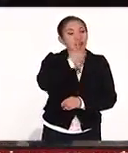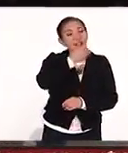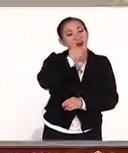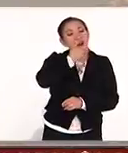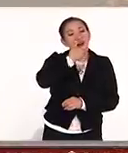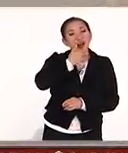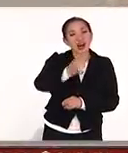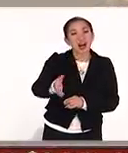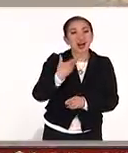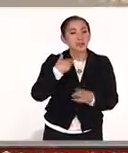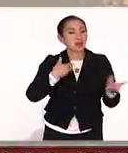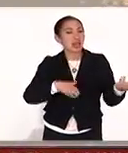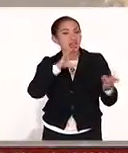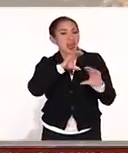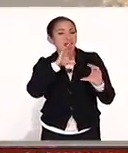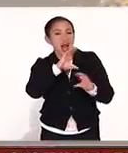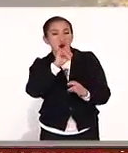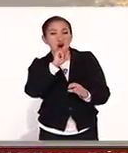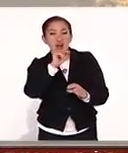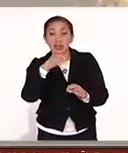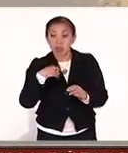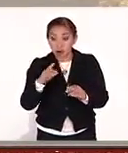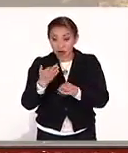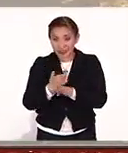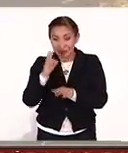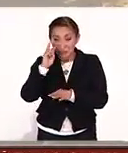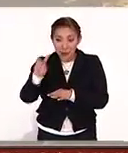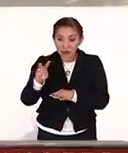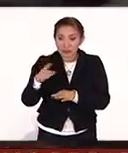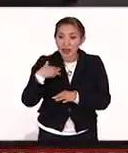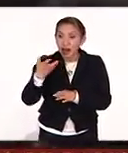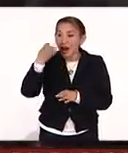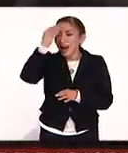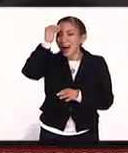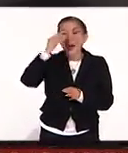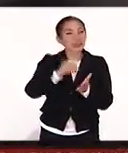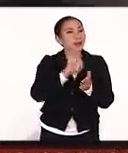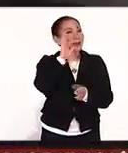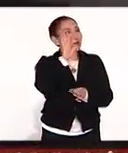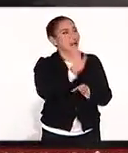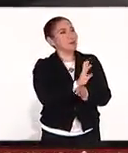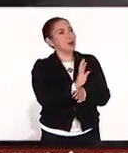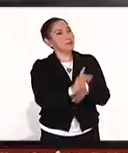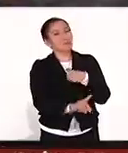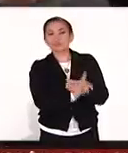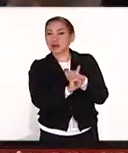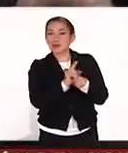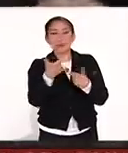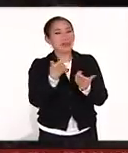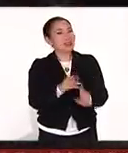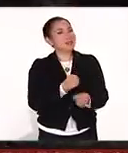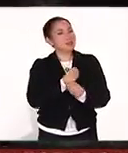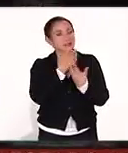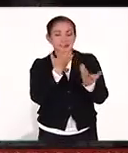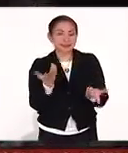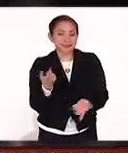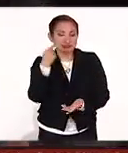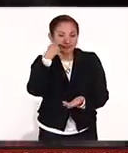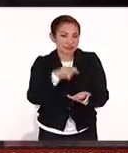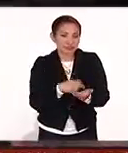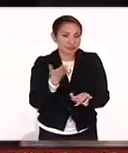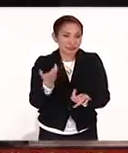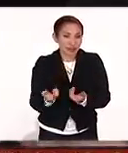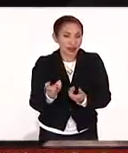difusión de los narcocorridos que no obstante las tragedias que estamos viviendo, a algunos todavía lo ven como si fuera un problema de libertad de expresión. Me parece que es